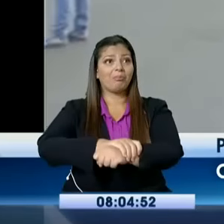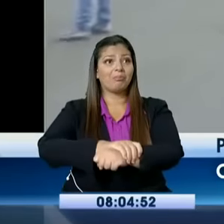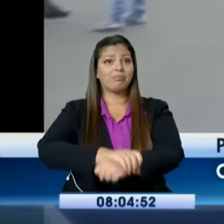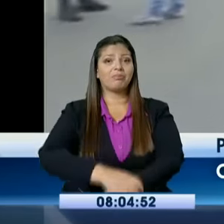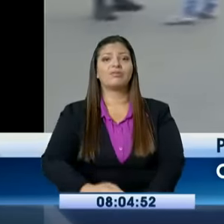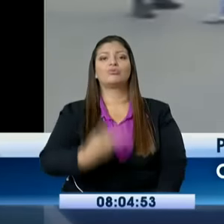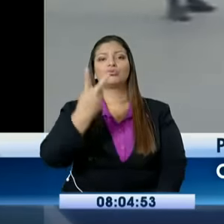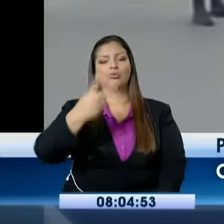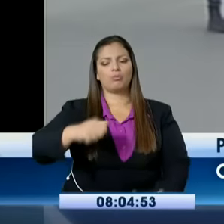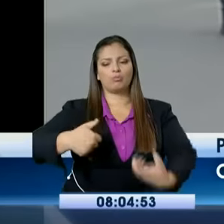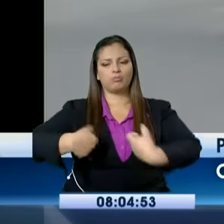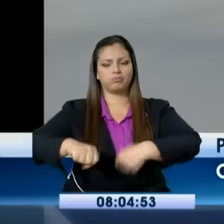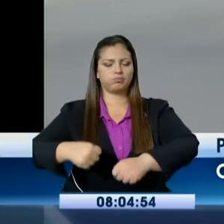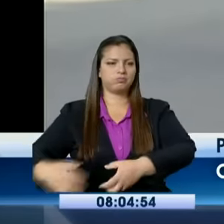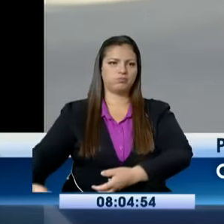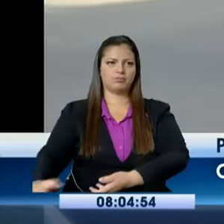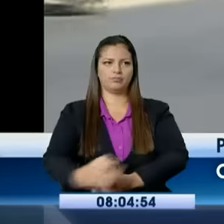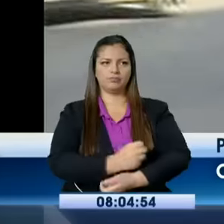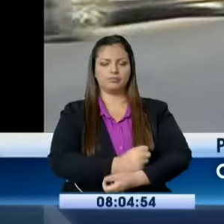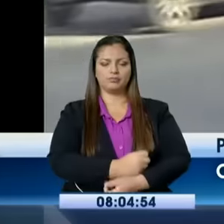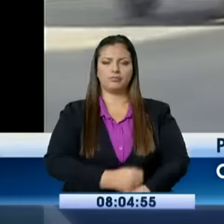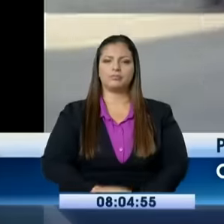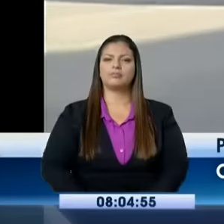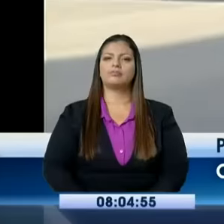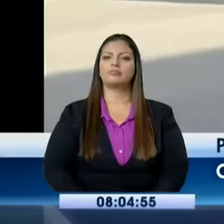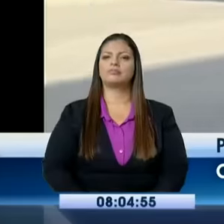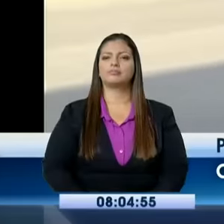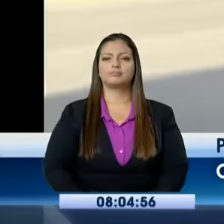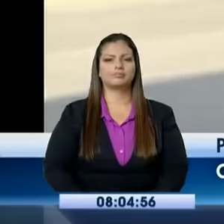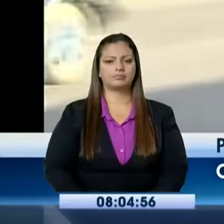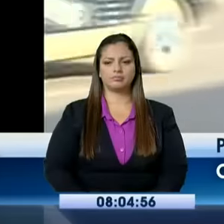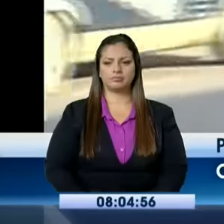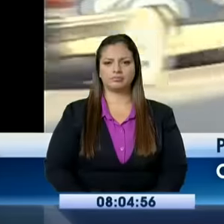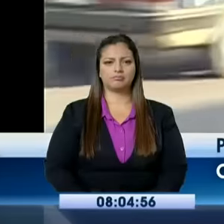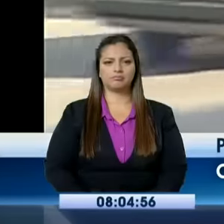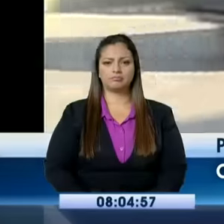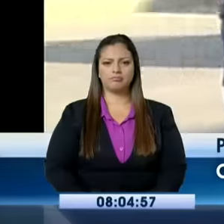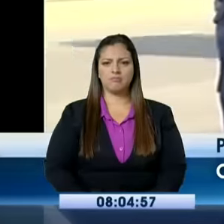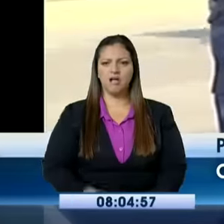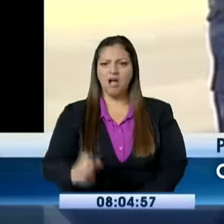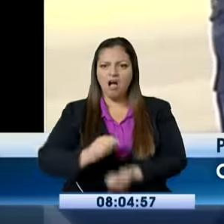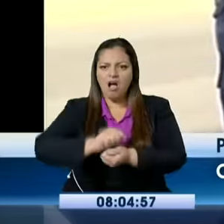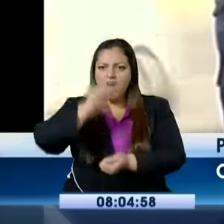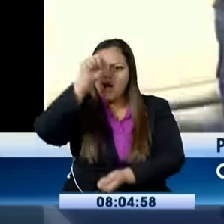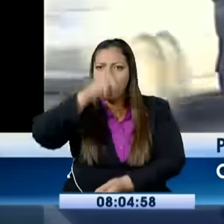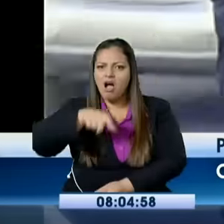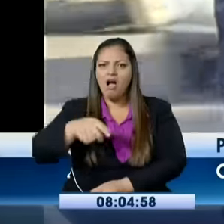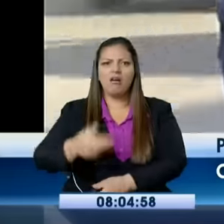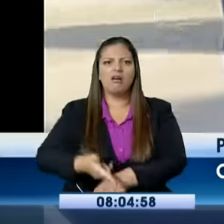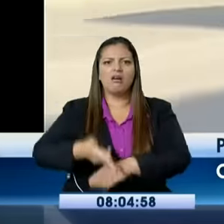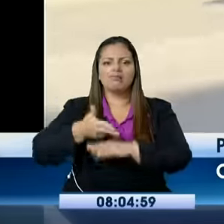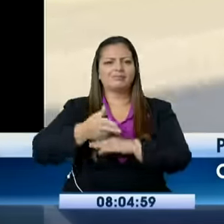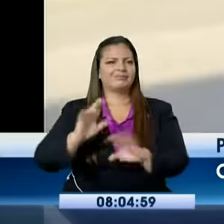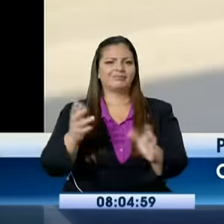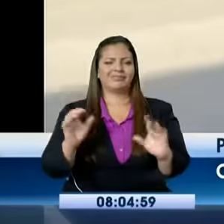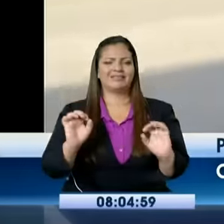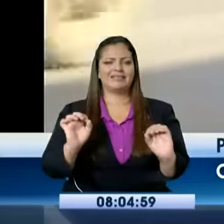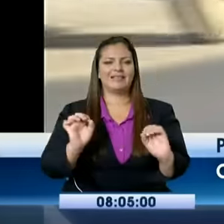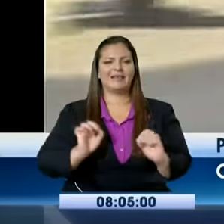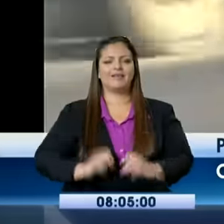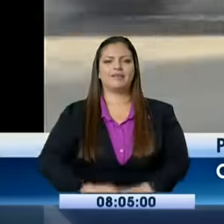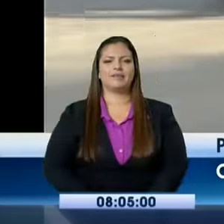Afortunadamente no ha habido armas de fuego, por fortuna. Sí, no ha habido ninguna novedad. Se han revisado los vehículos totalmente. No hemos encontrado